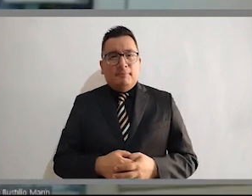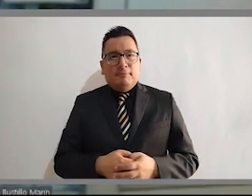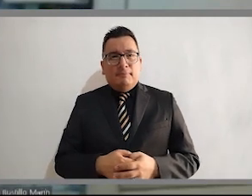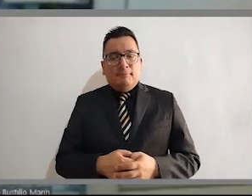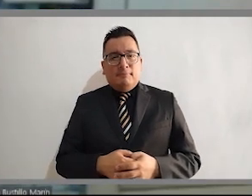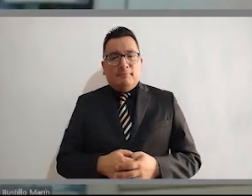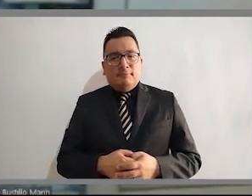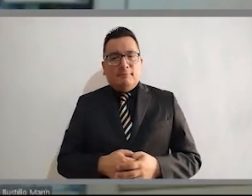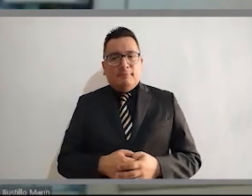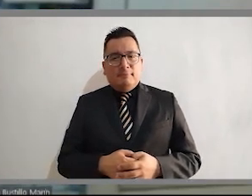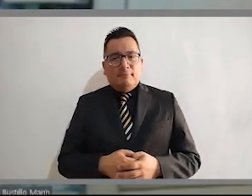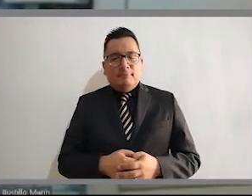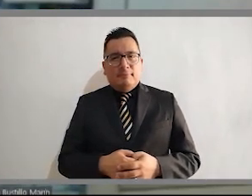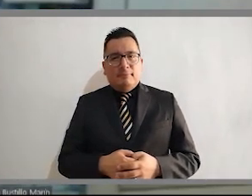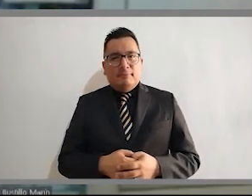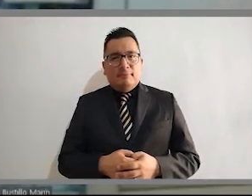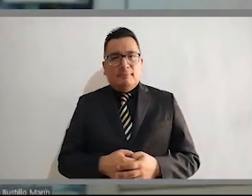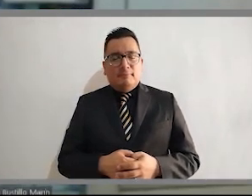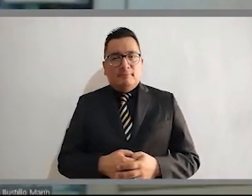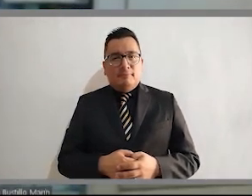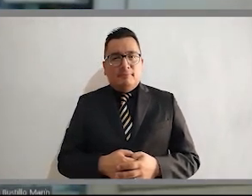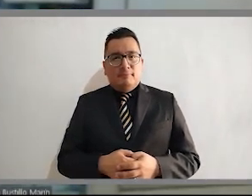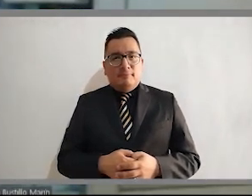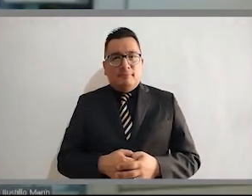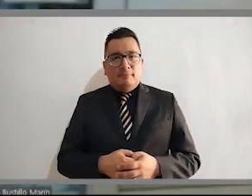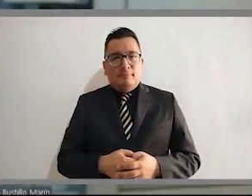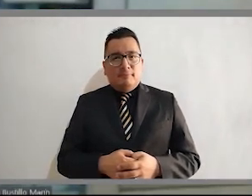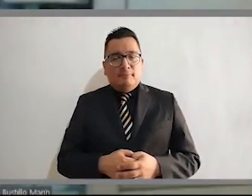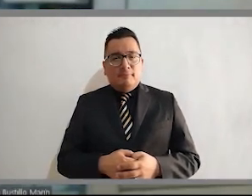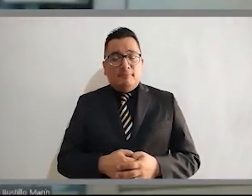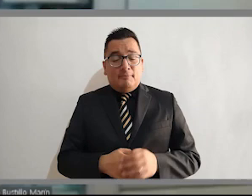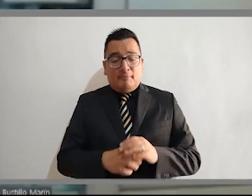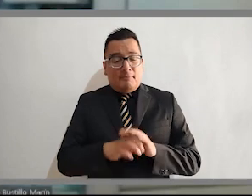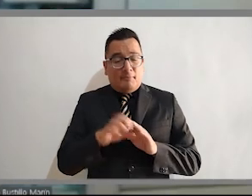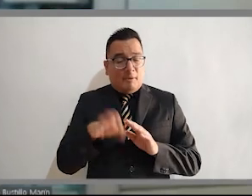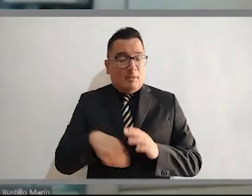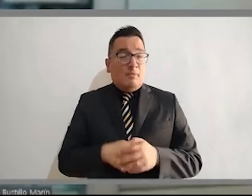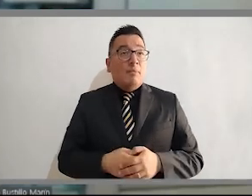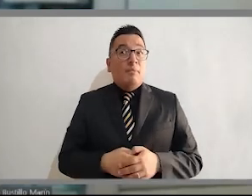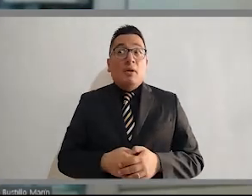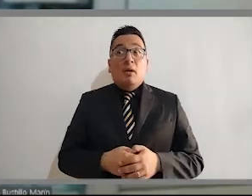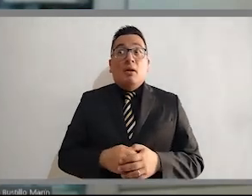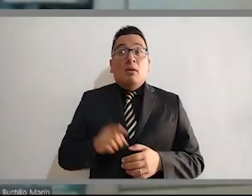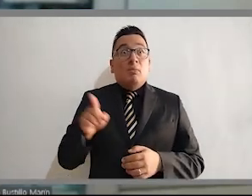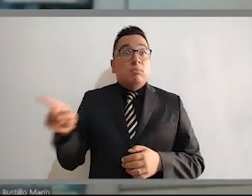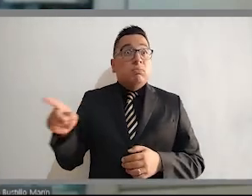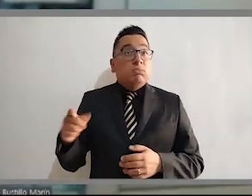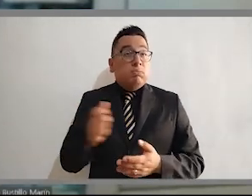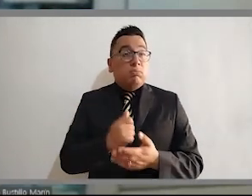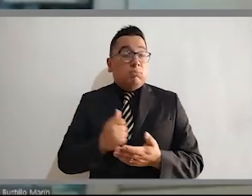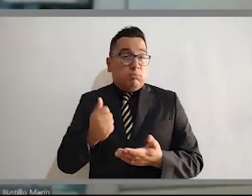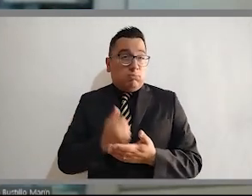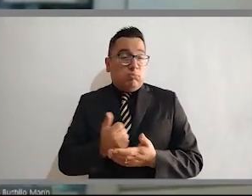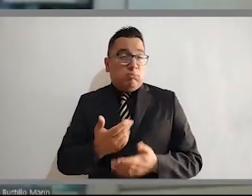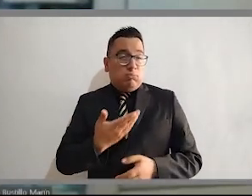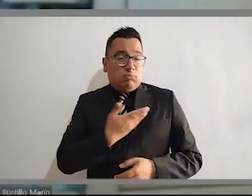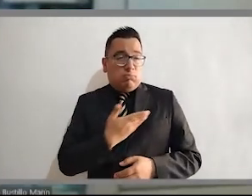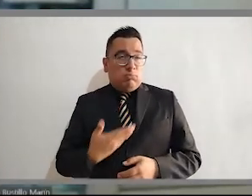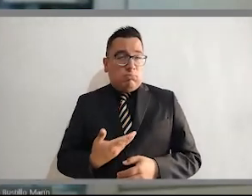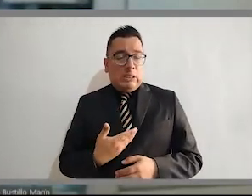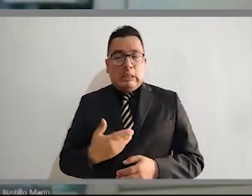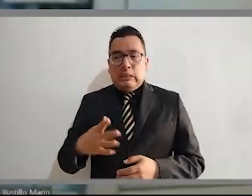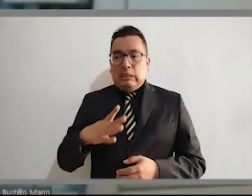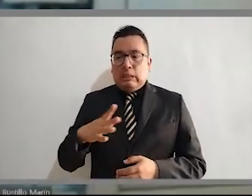Las mujeres no pueden presidir las comisiones, no, las comisiones son los hombres. Ahí también damos